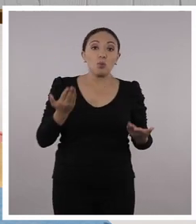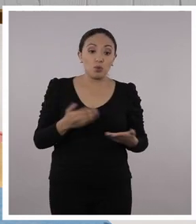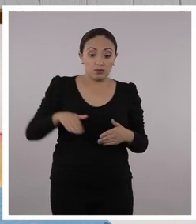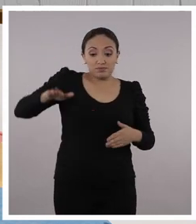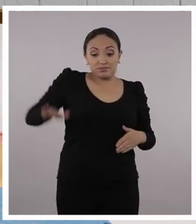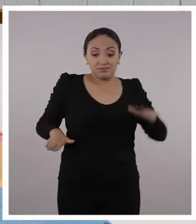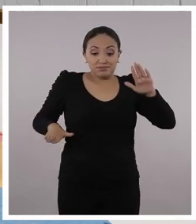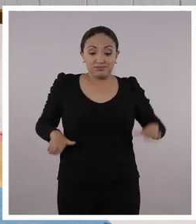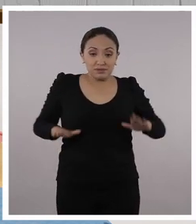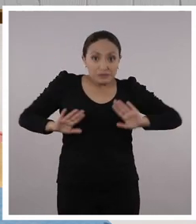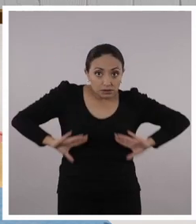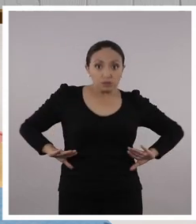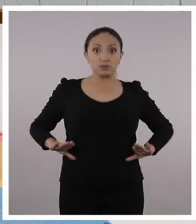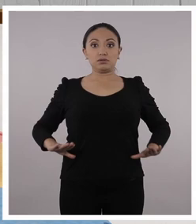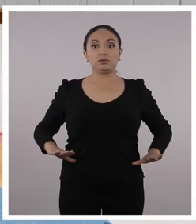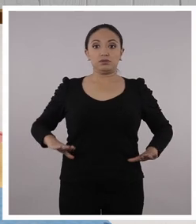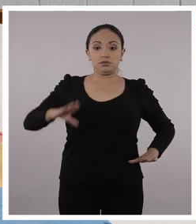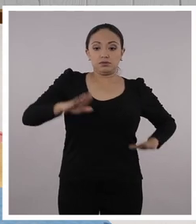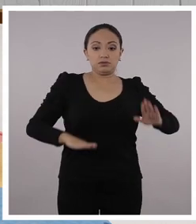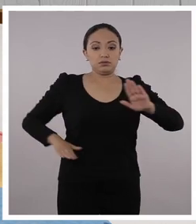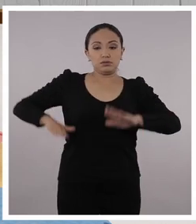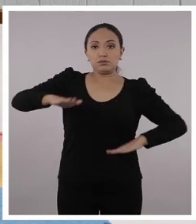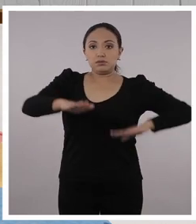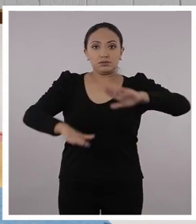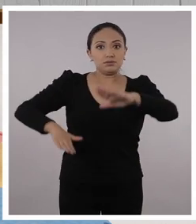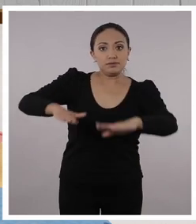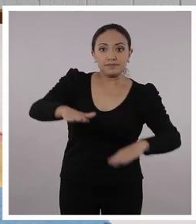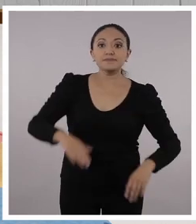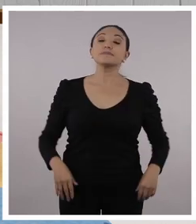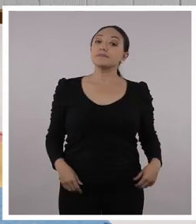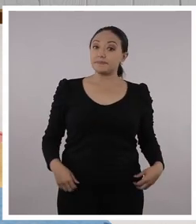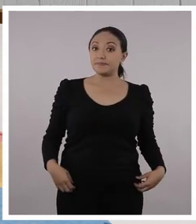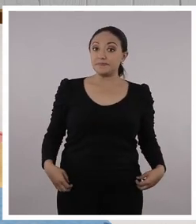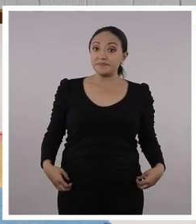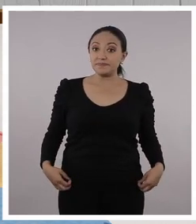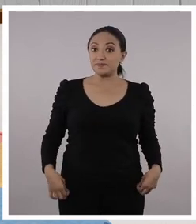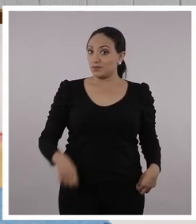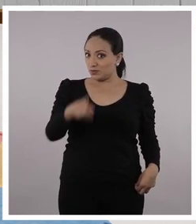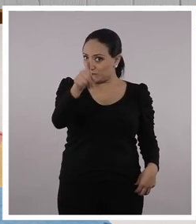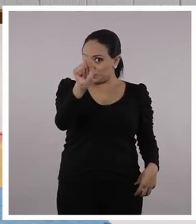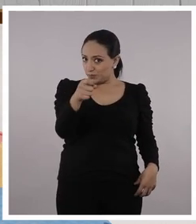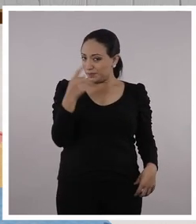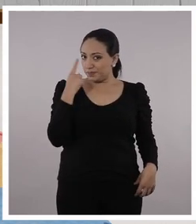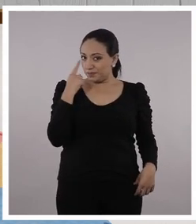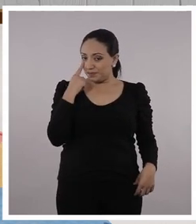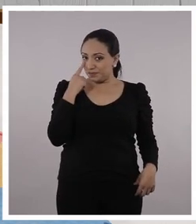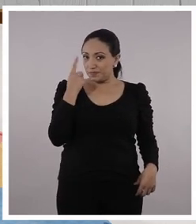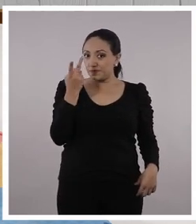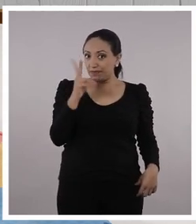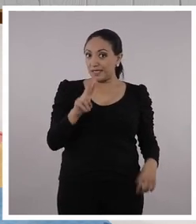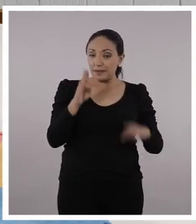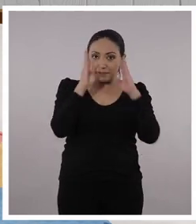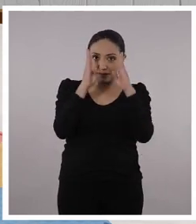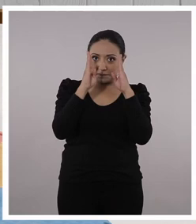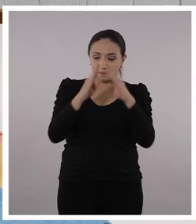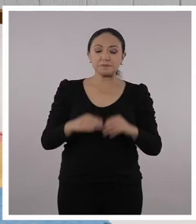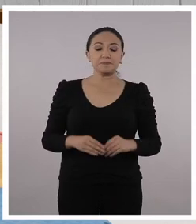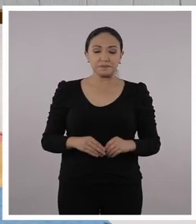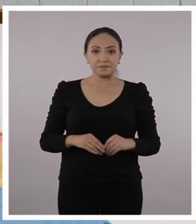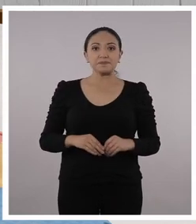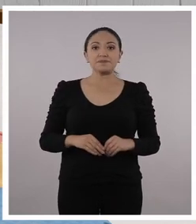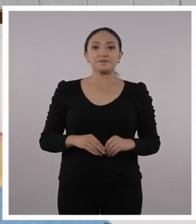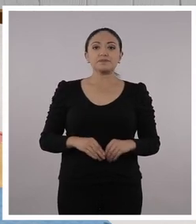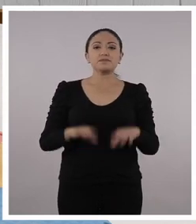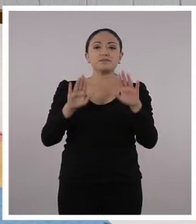un espacio donde apoyarse, ponerse de pie y dar sus primeros pasos con apoyo. Perfecto. ¿Sí? Ustedes en casa tomen nota para lo que nos trae la profe